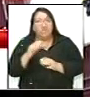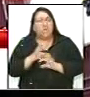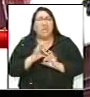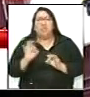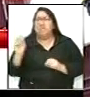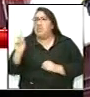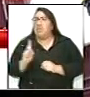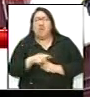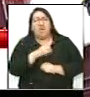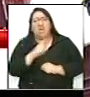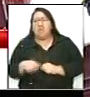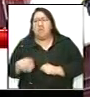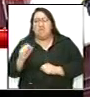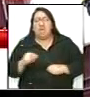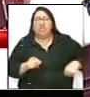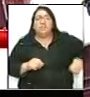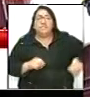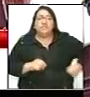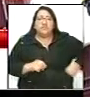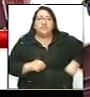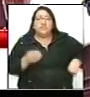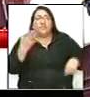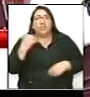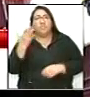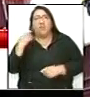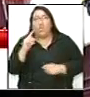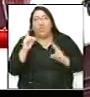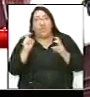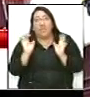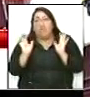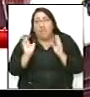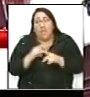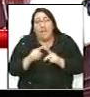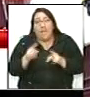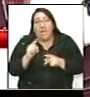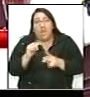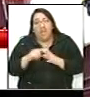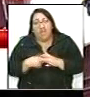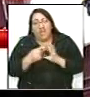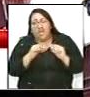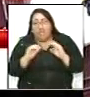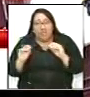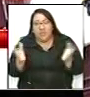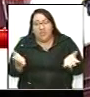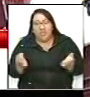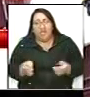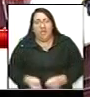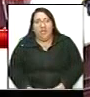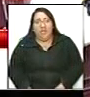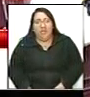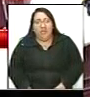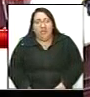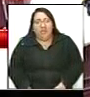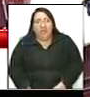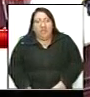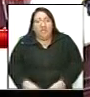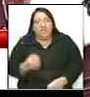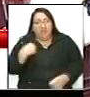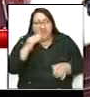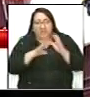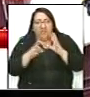intachable porque tuvo tal o cual cosa en su pasado, que no es un tema de delito, pero simplemente empieza un cuestionamiento. Entonces, lo que me preocupa es qué